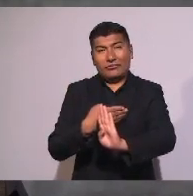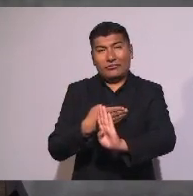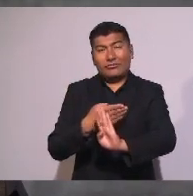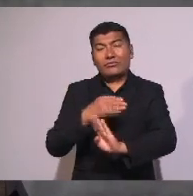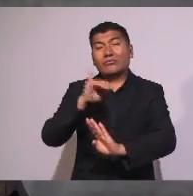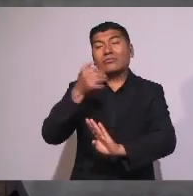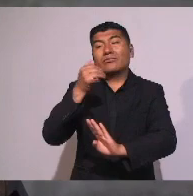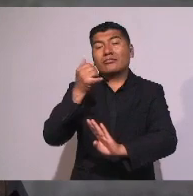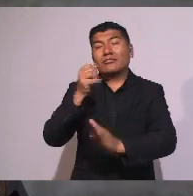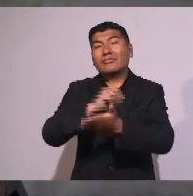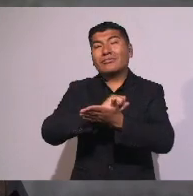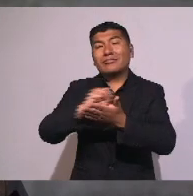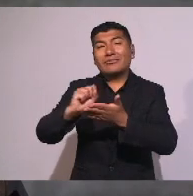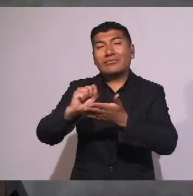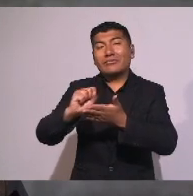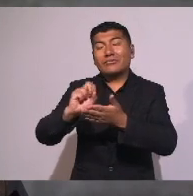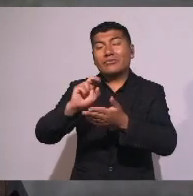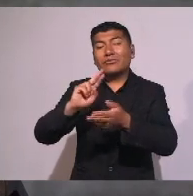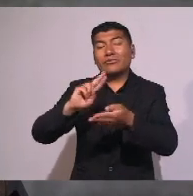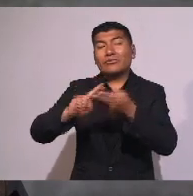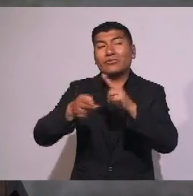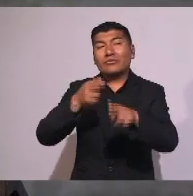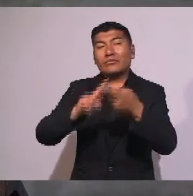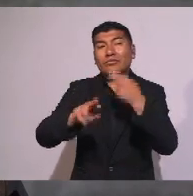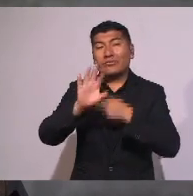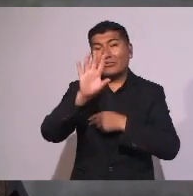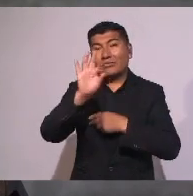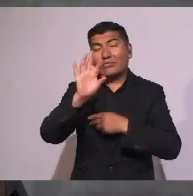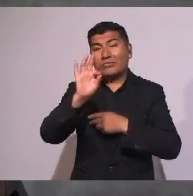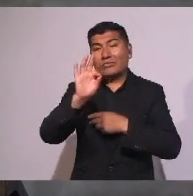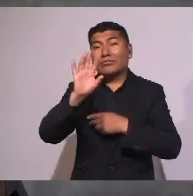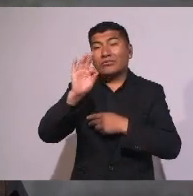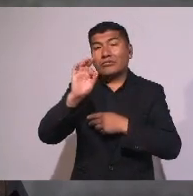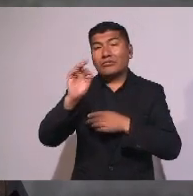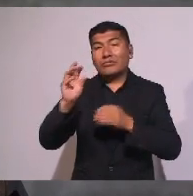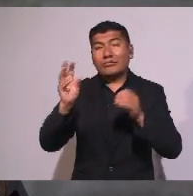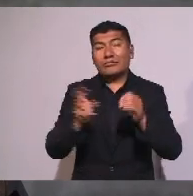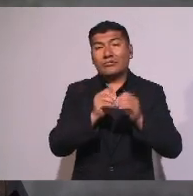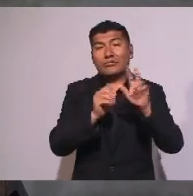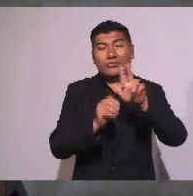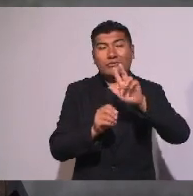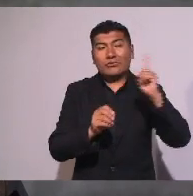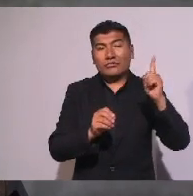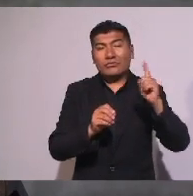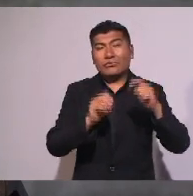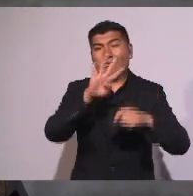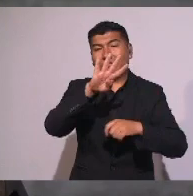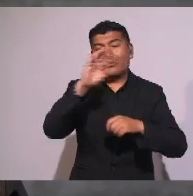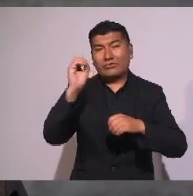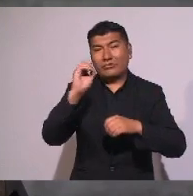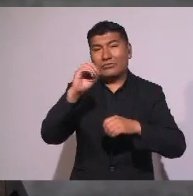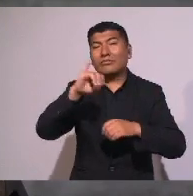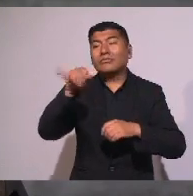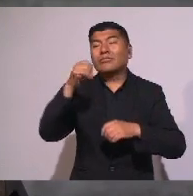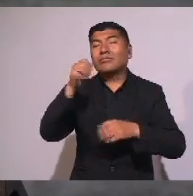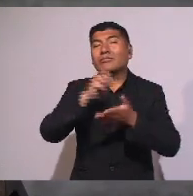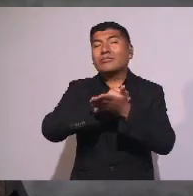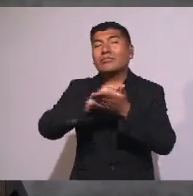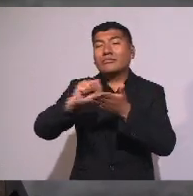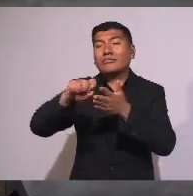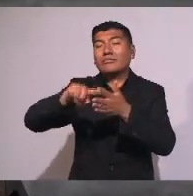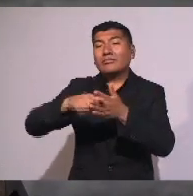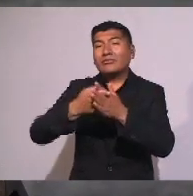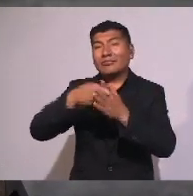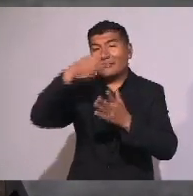Jueves Santo es el día 9, 9 más 31, 40. El Jueves Santo empieza